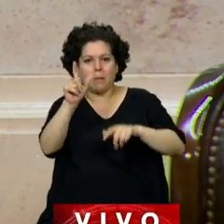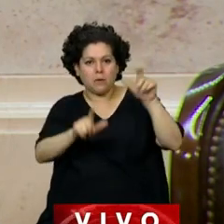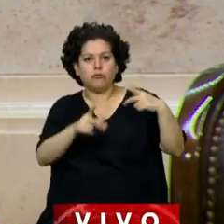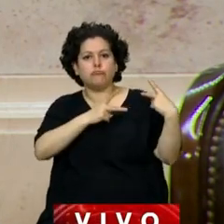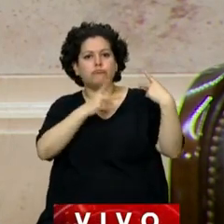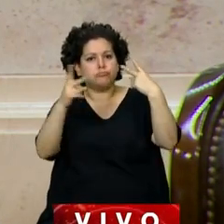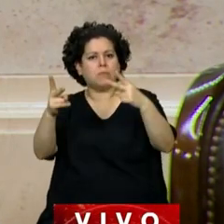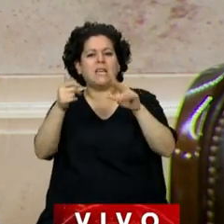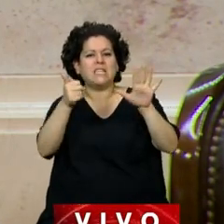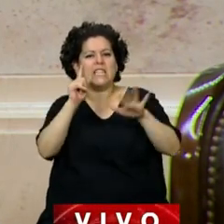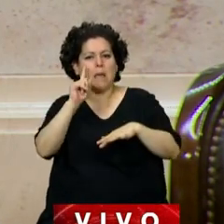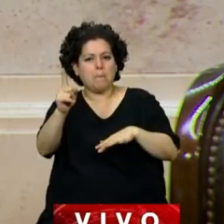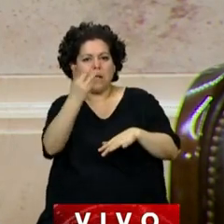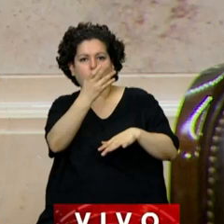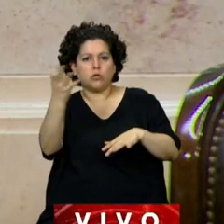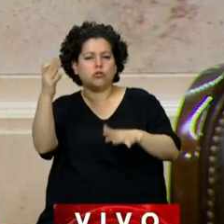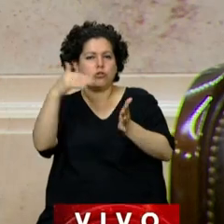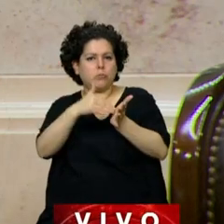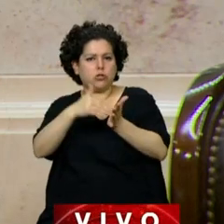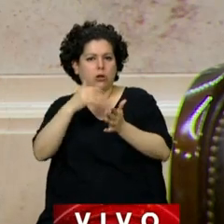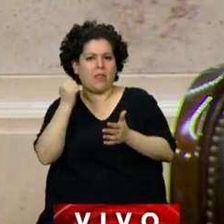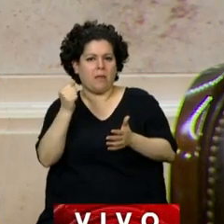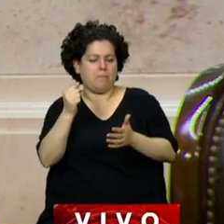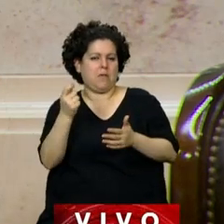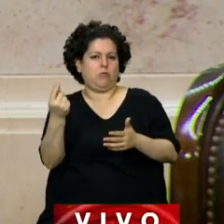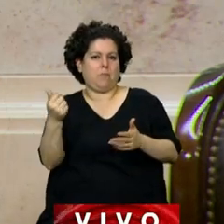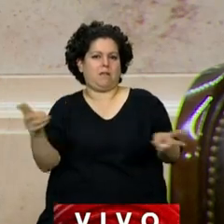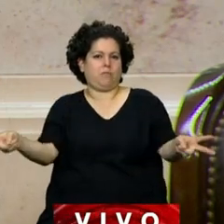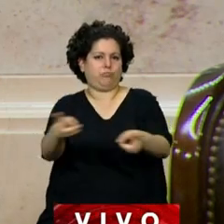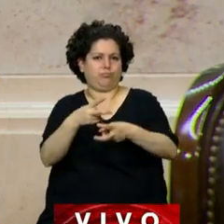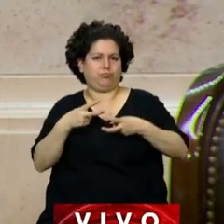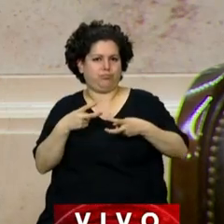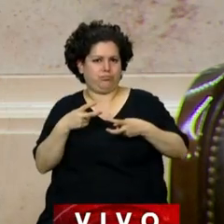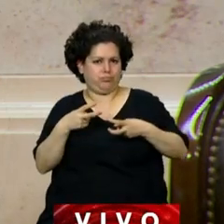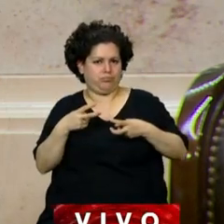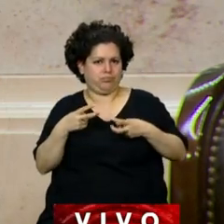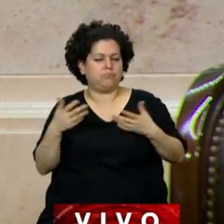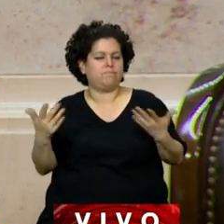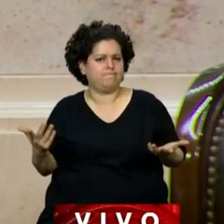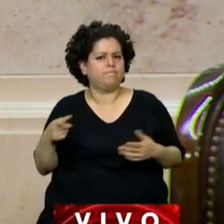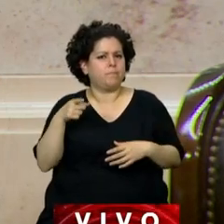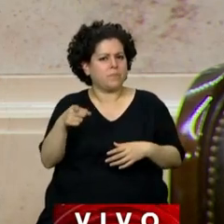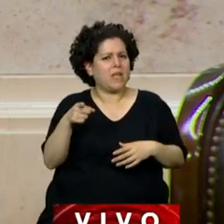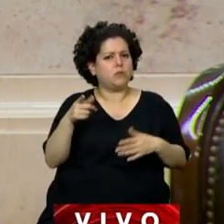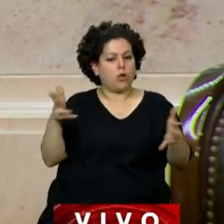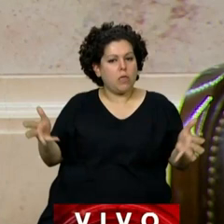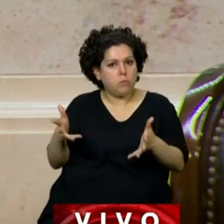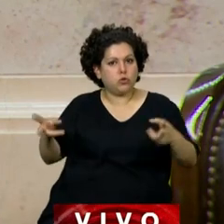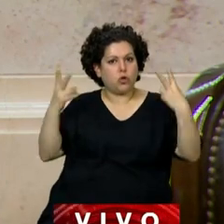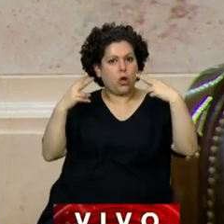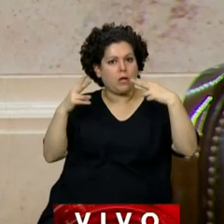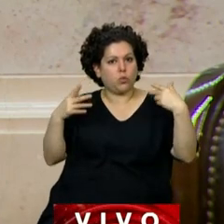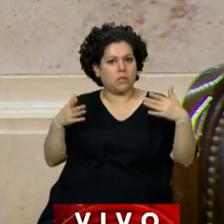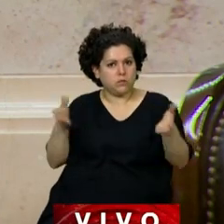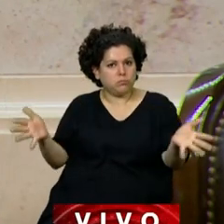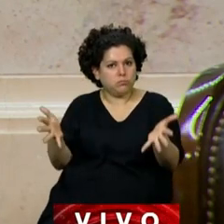provincia de 6.400 millones de pesos. Este impulso a la actividad turística y la producción